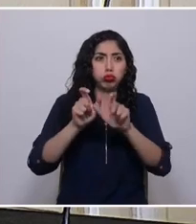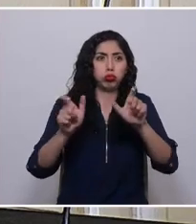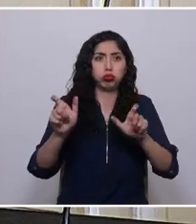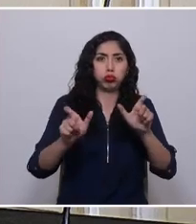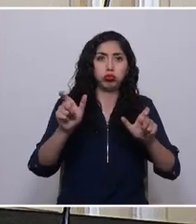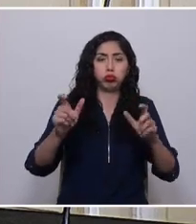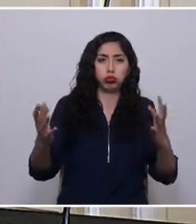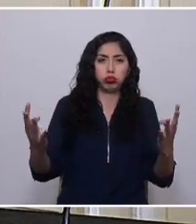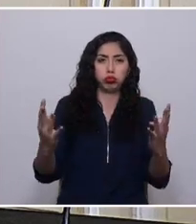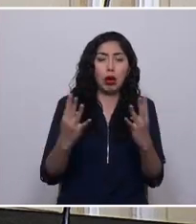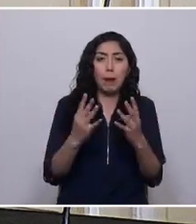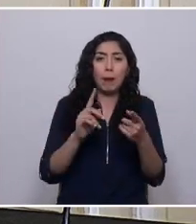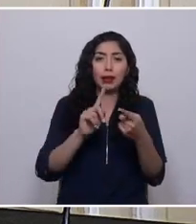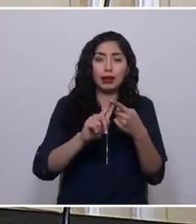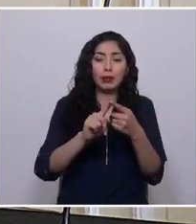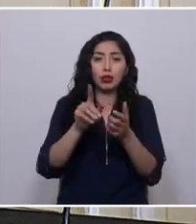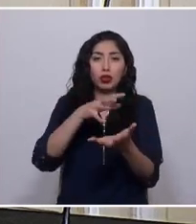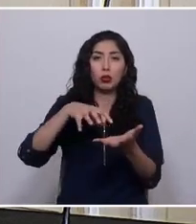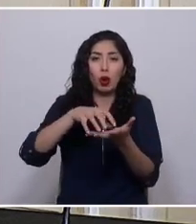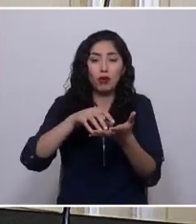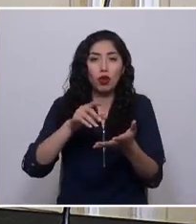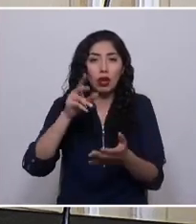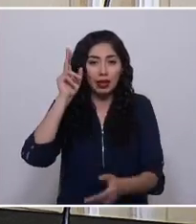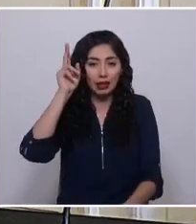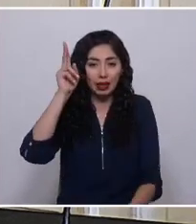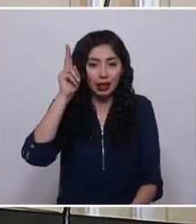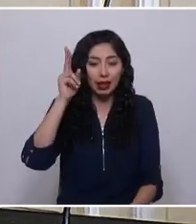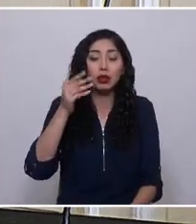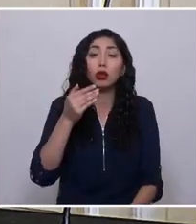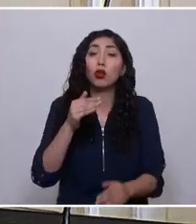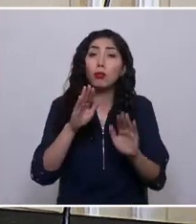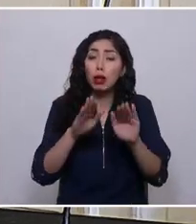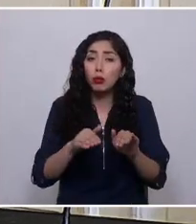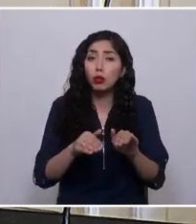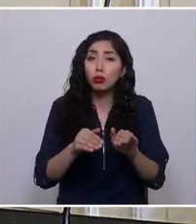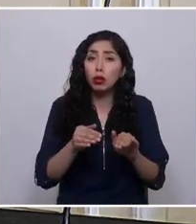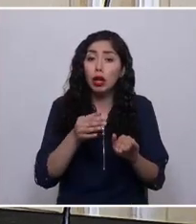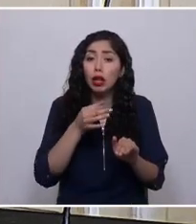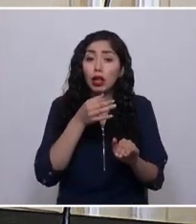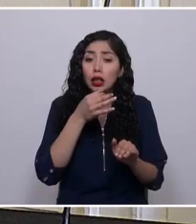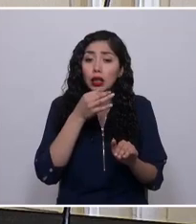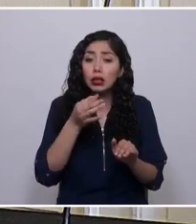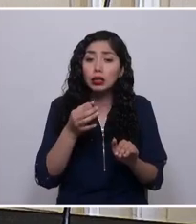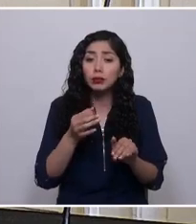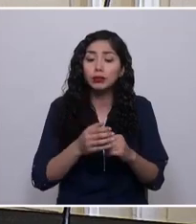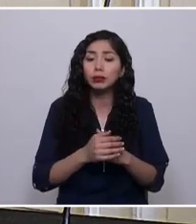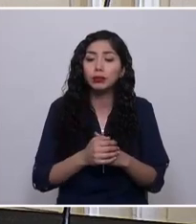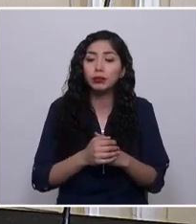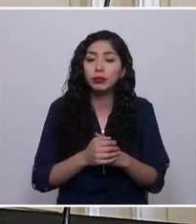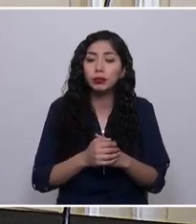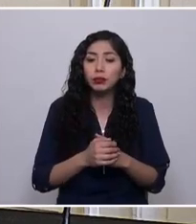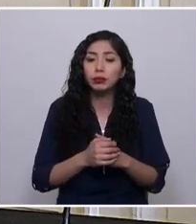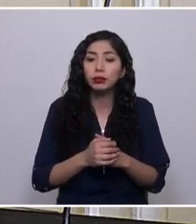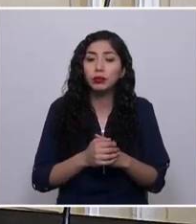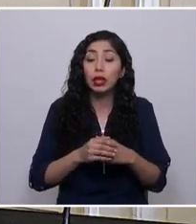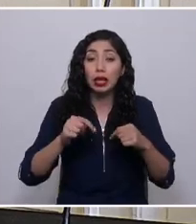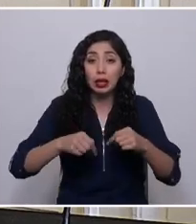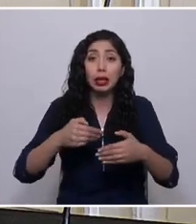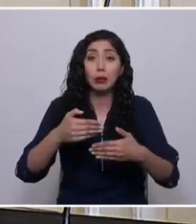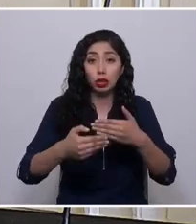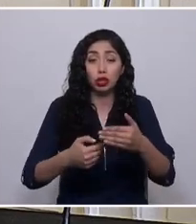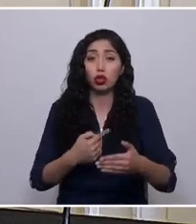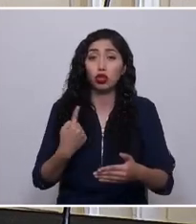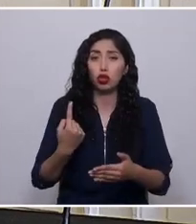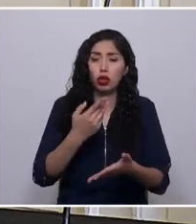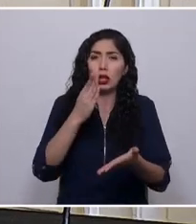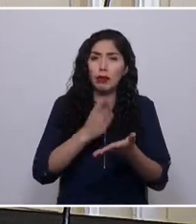participación de los pueblos indígenas, en la misma línea que ha señalado el PNUD, de que al menos en este proceso nosotros deberíamos procurar